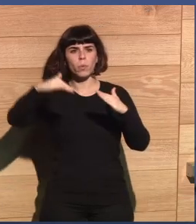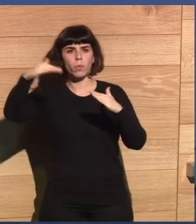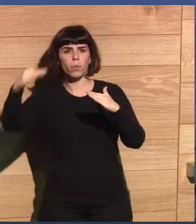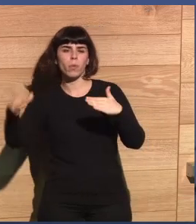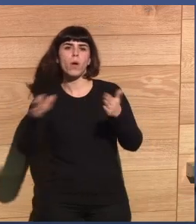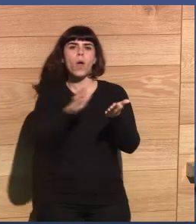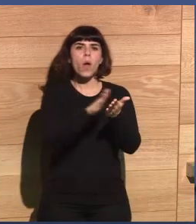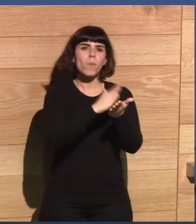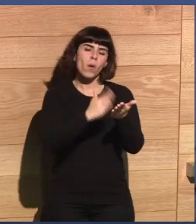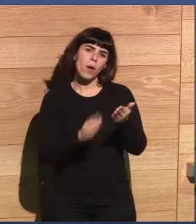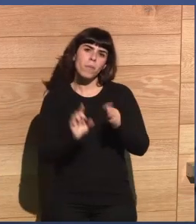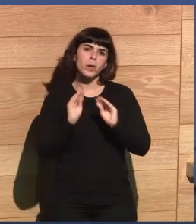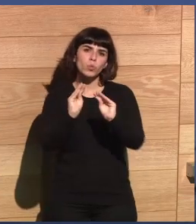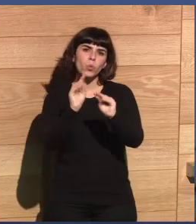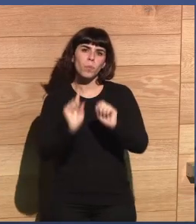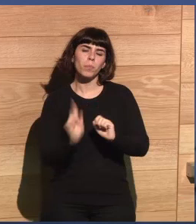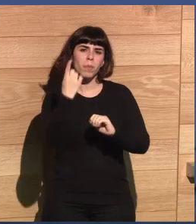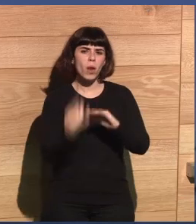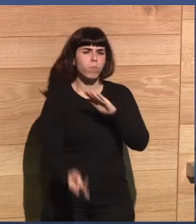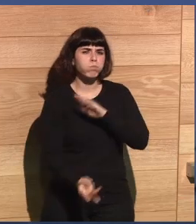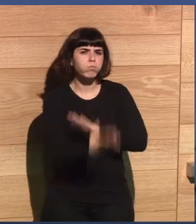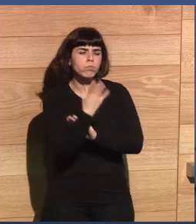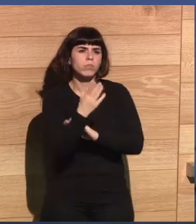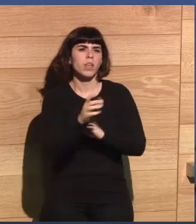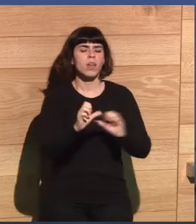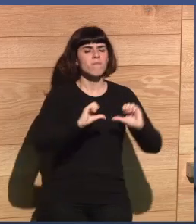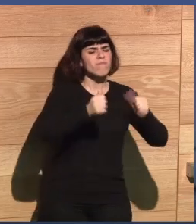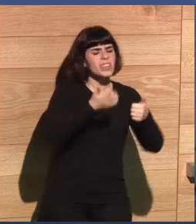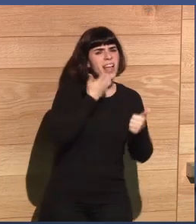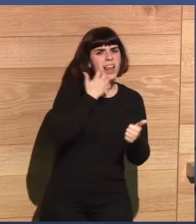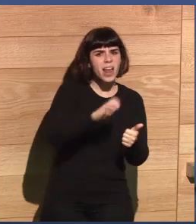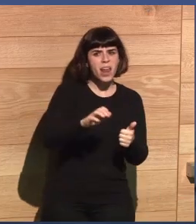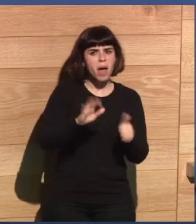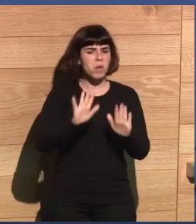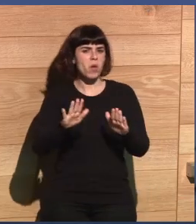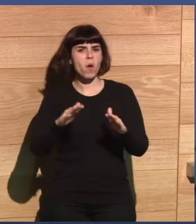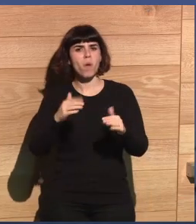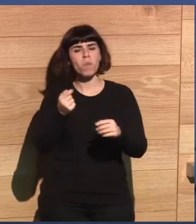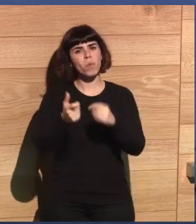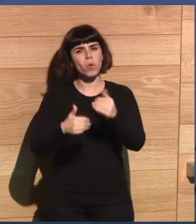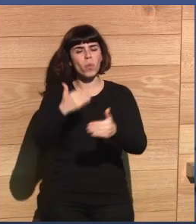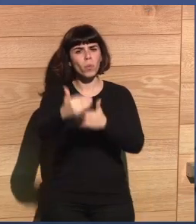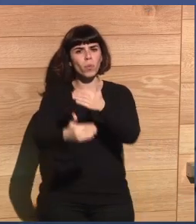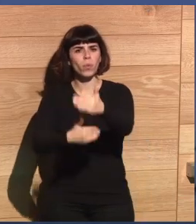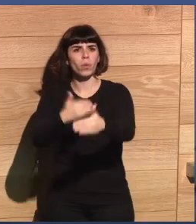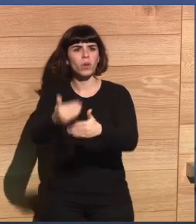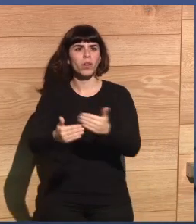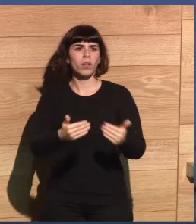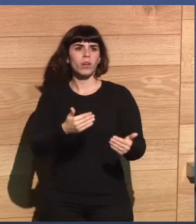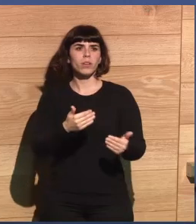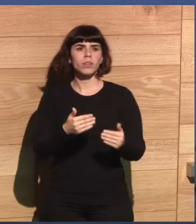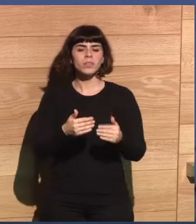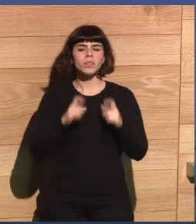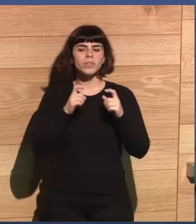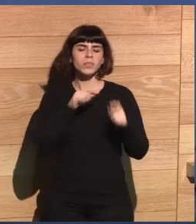poema. Así empezó a crecer, y aunque al principio le hacía sentirse un poco rara, siguió haciéndolo, guiándose únicamente por el tacto